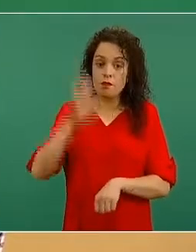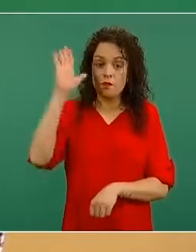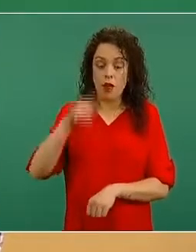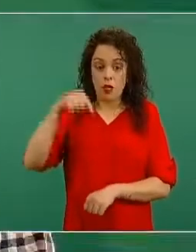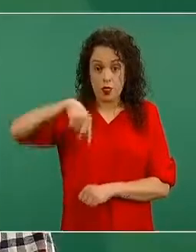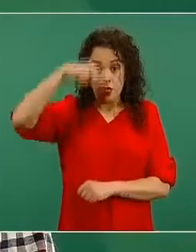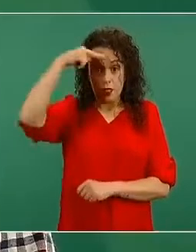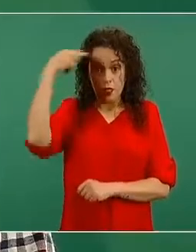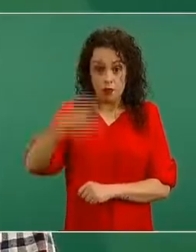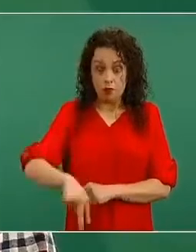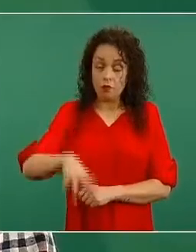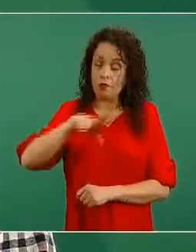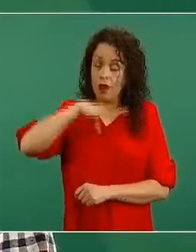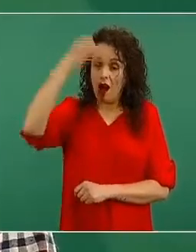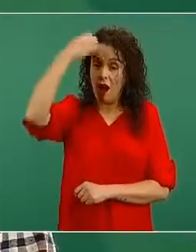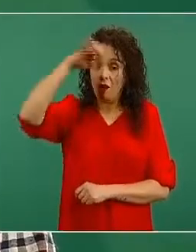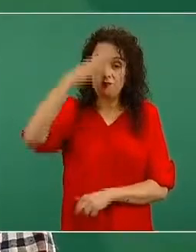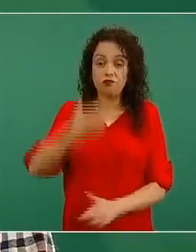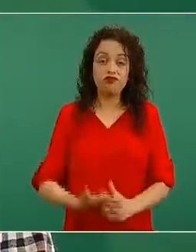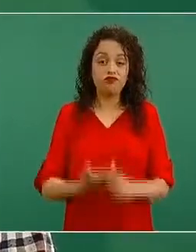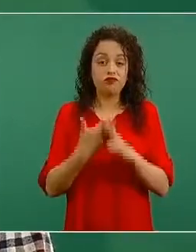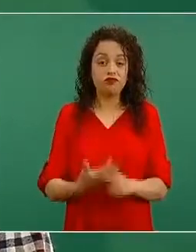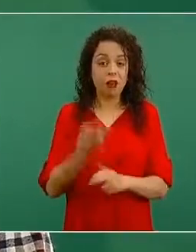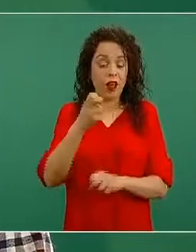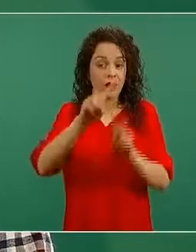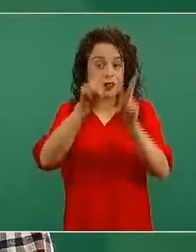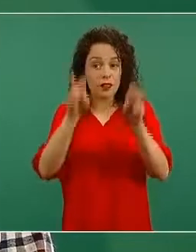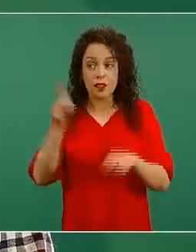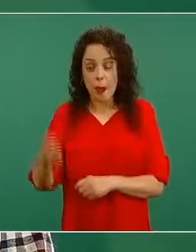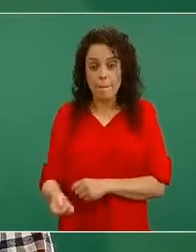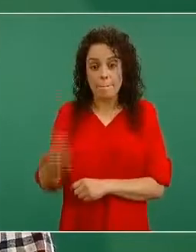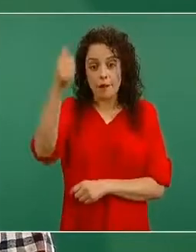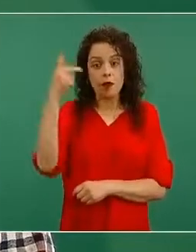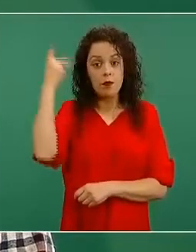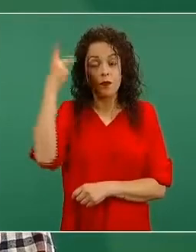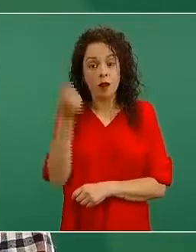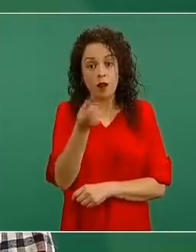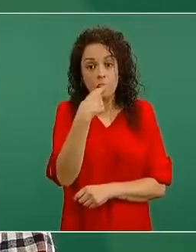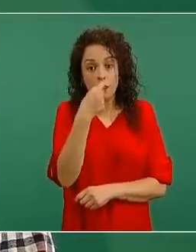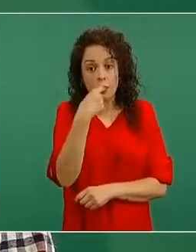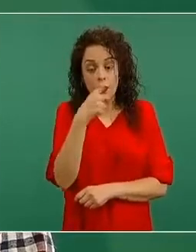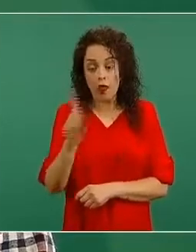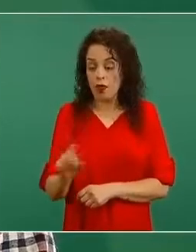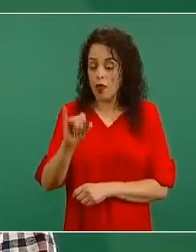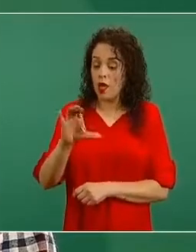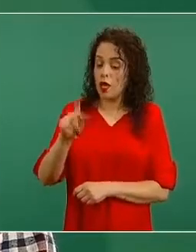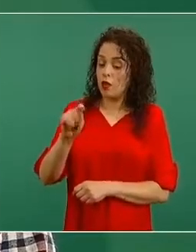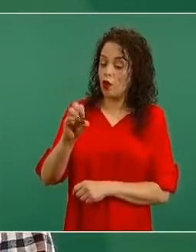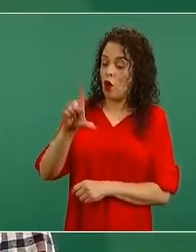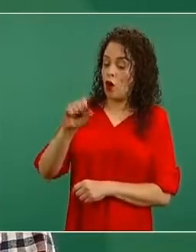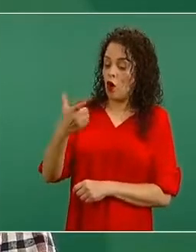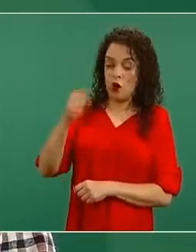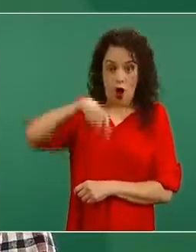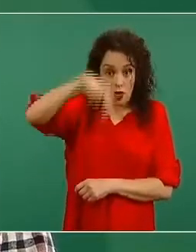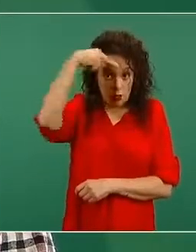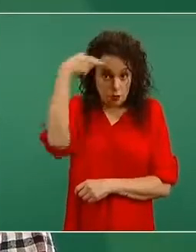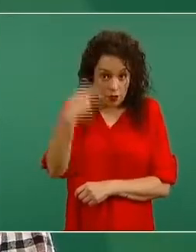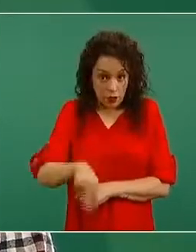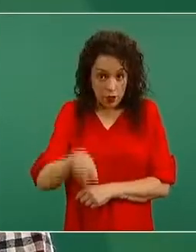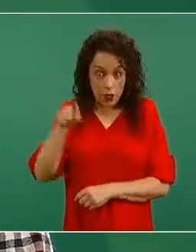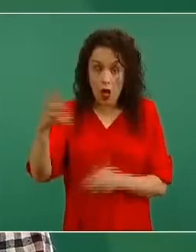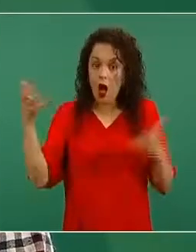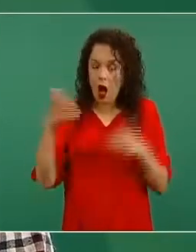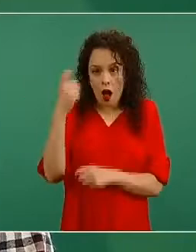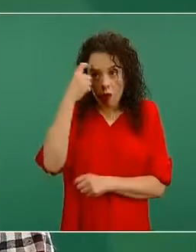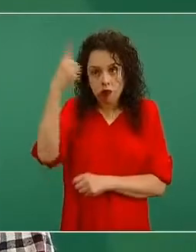México que más sabe del tema. Él fue el primer psiquiatra adictólogo en México y ha sido creador de